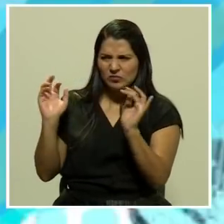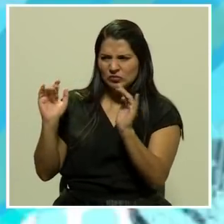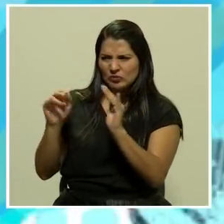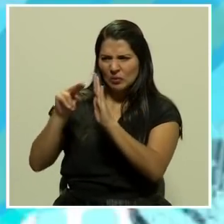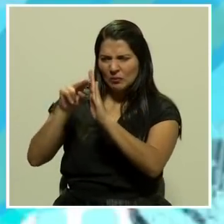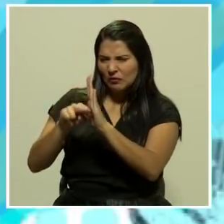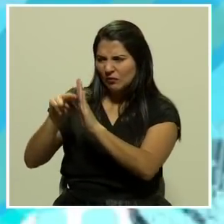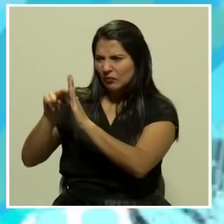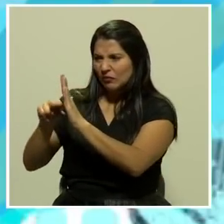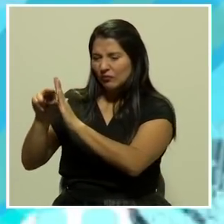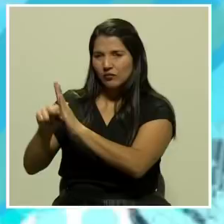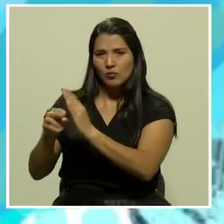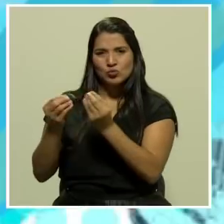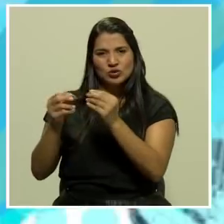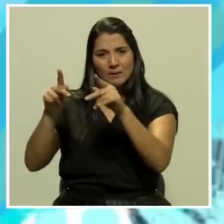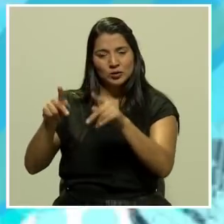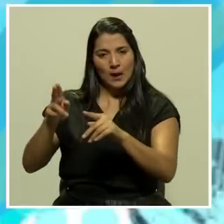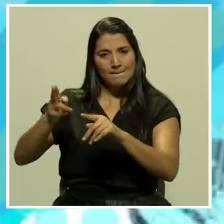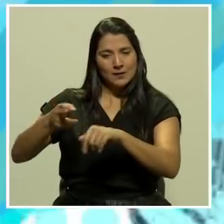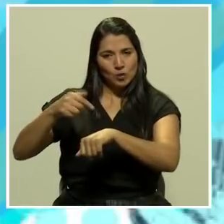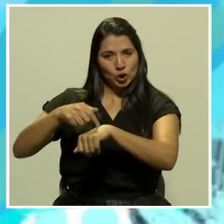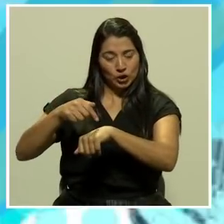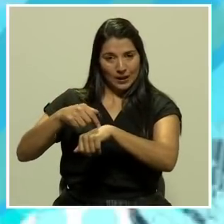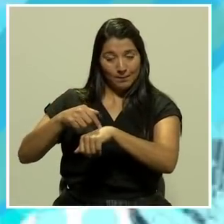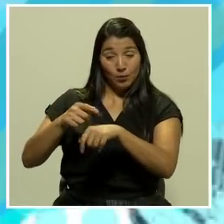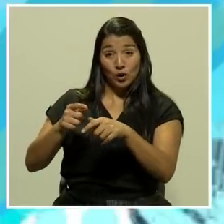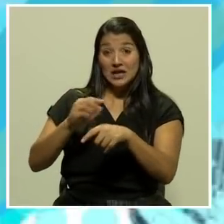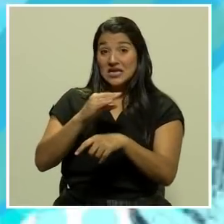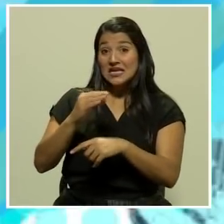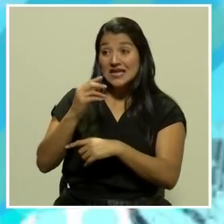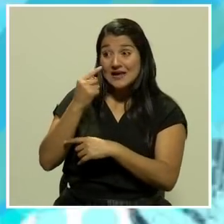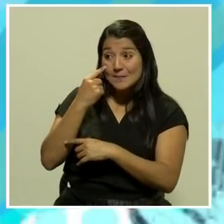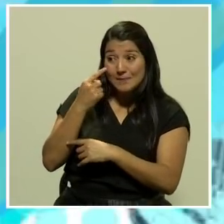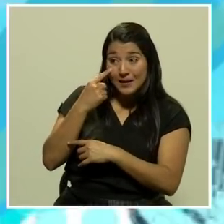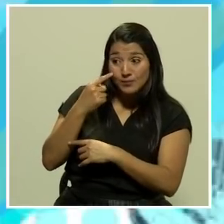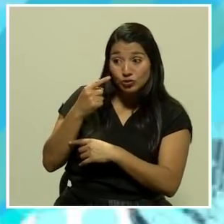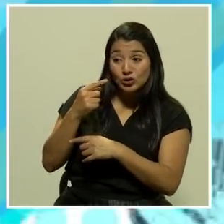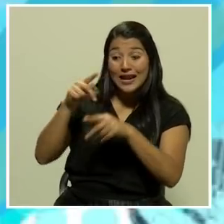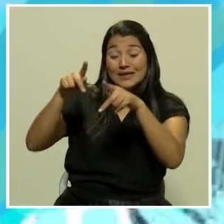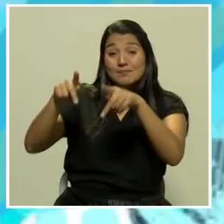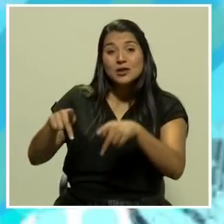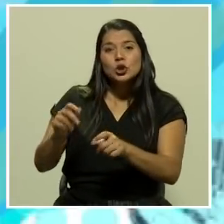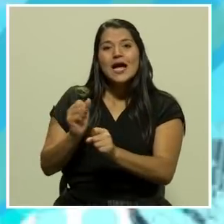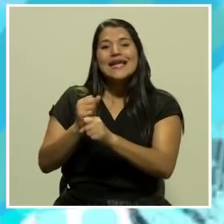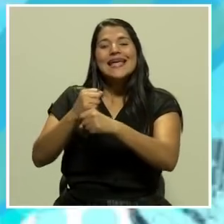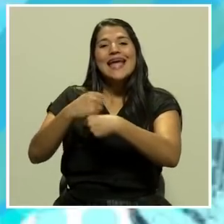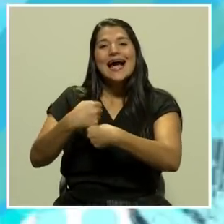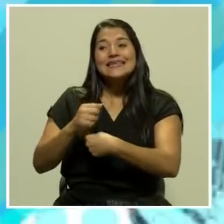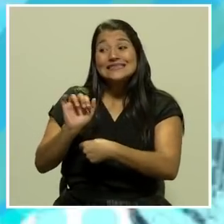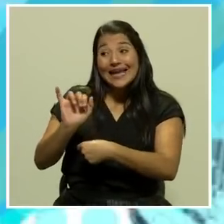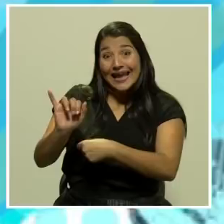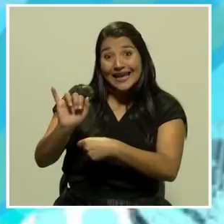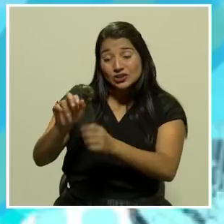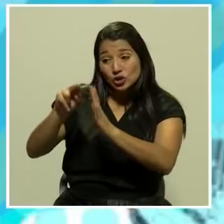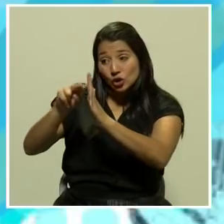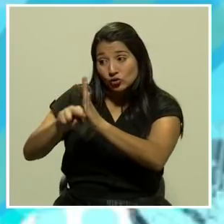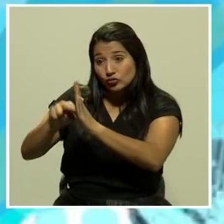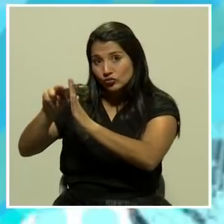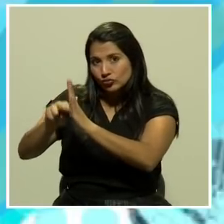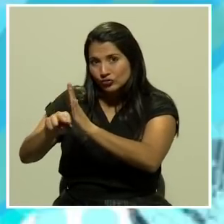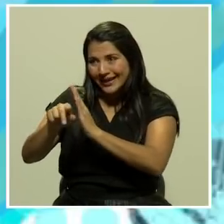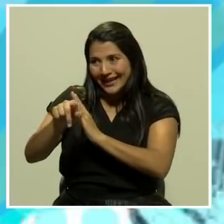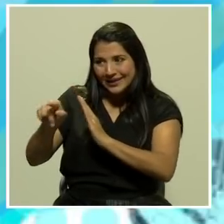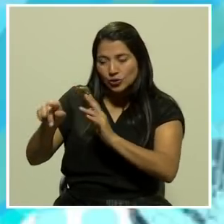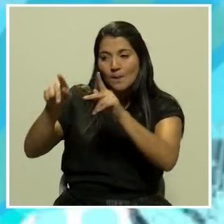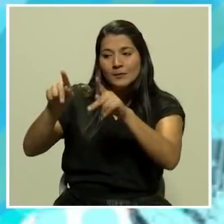personal que hace este trabajo tiene el equipo protector completo, o sea, que son personas que están